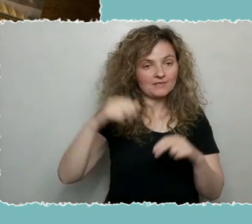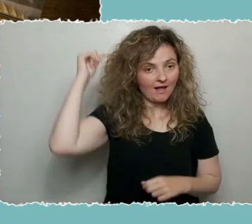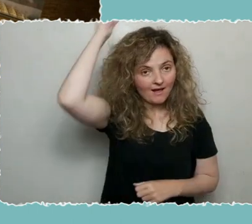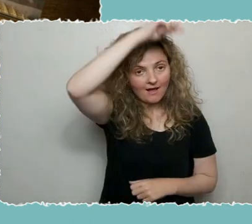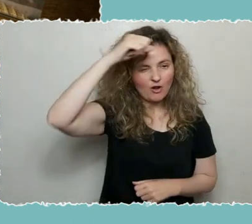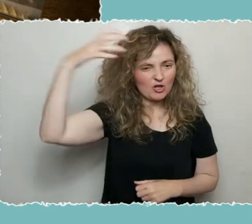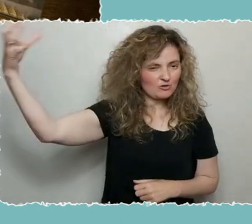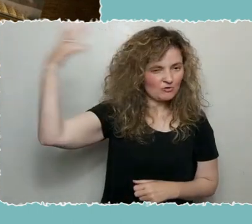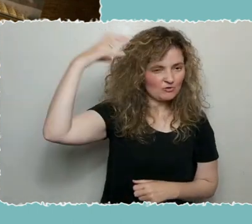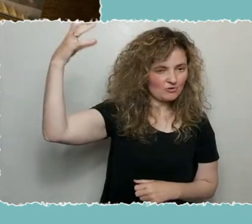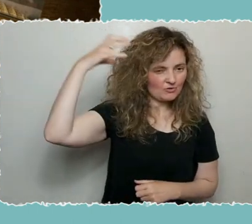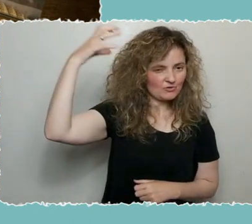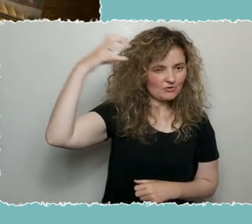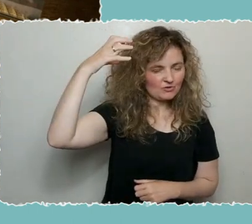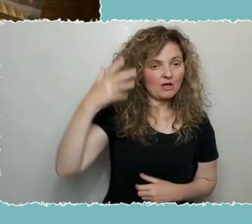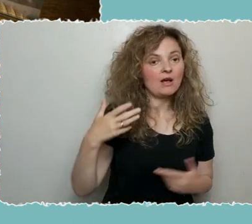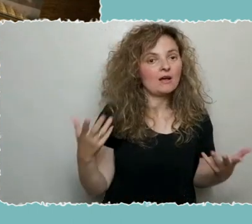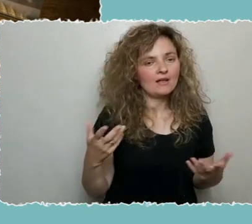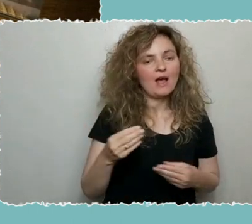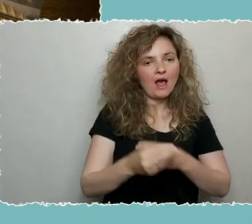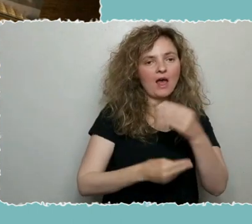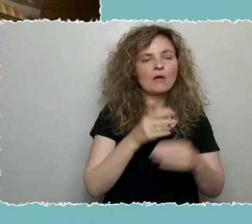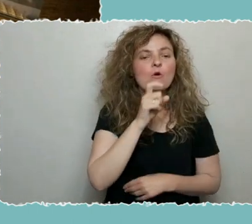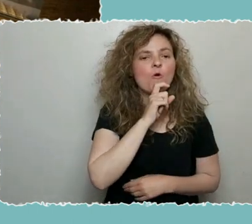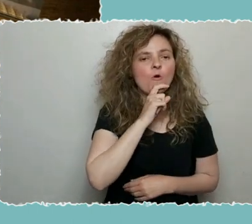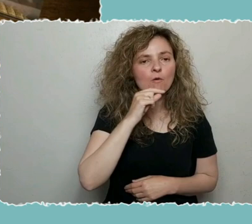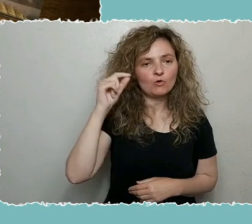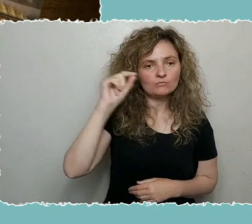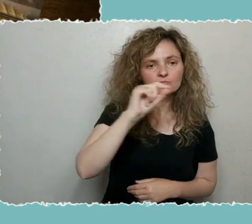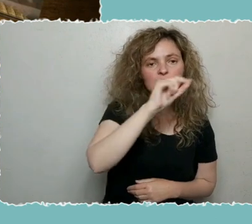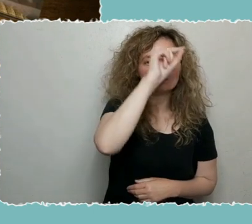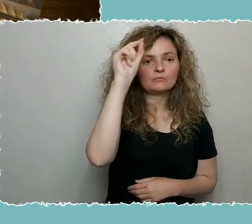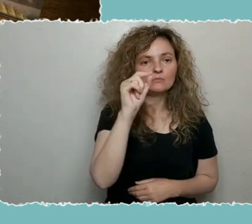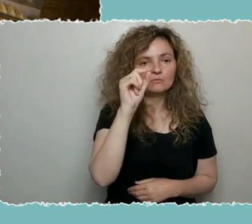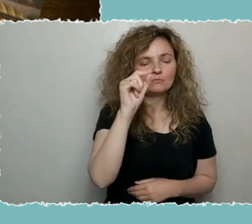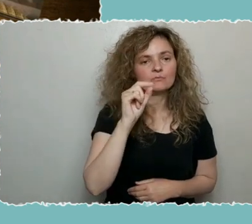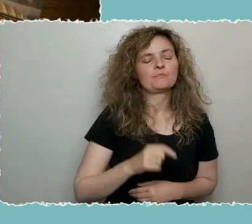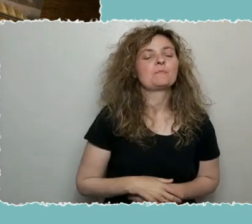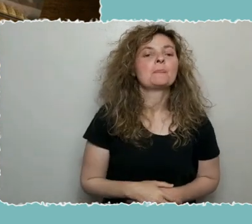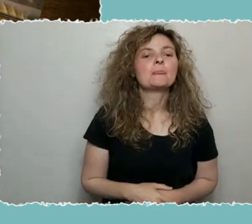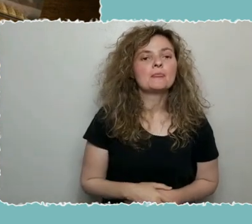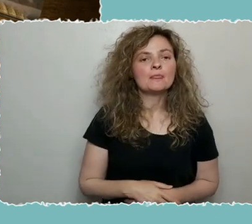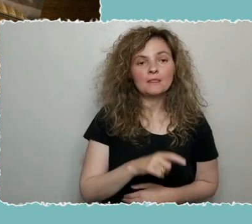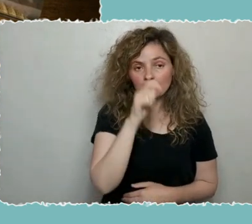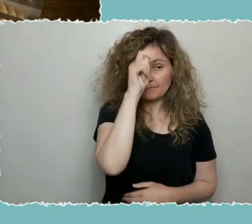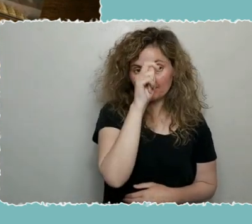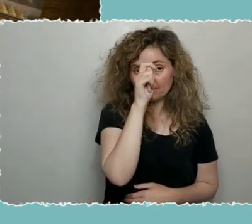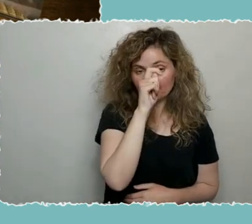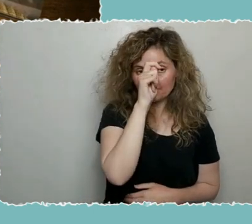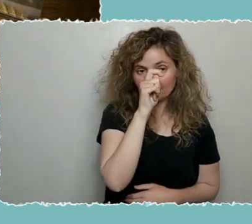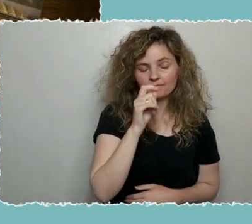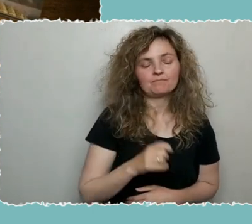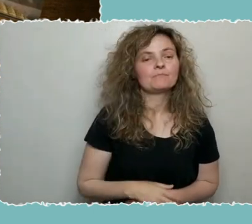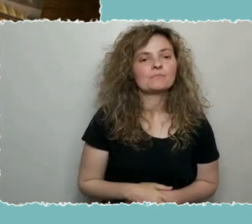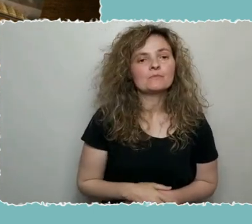caluga, nin na cachola. Entón, facemos unha liña así primeiro e unha curva para que